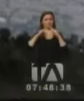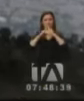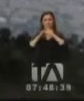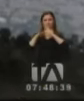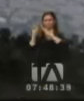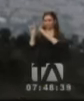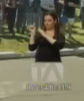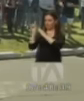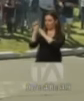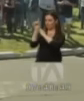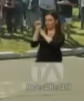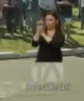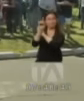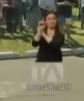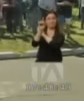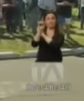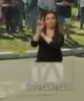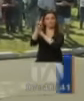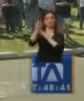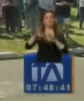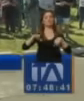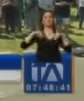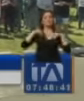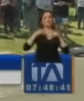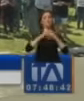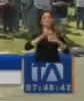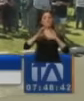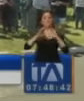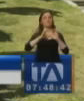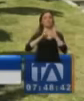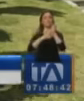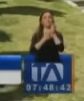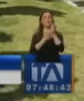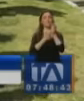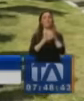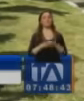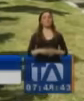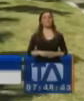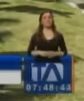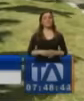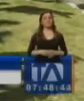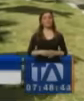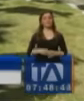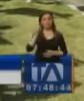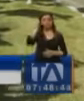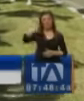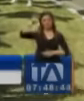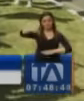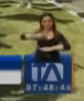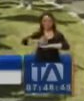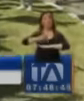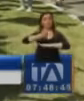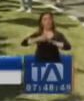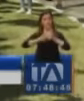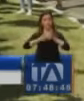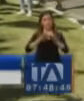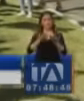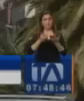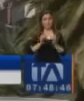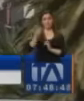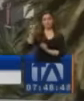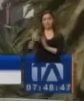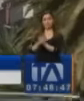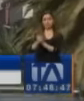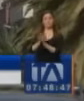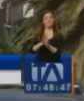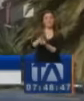les pase por encima de los techos de sus casas. Conversaremos también, además de tendremos la opinión de las autoridades y también la de un experto